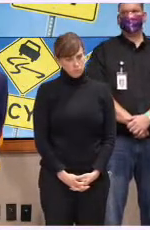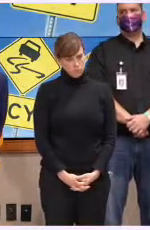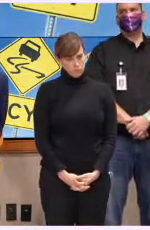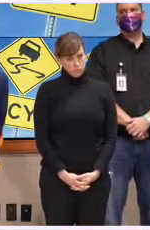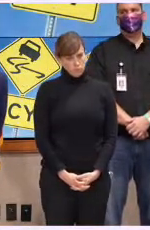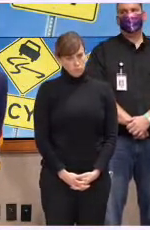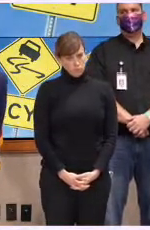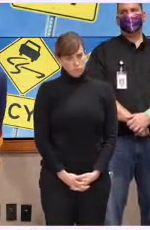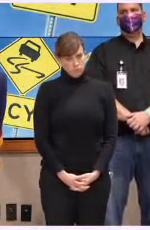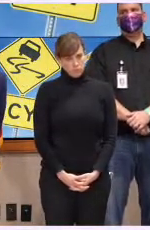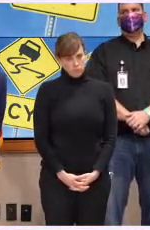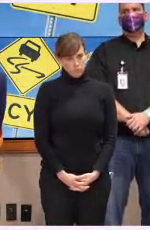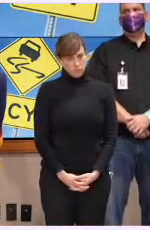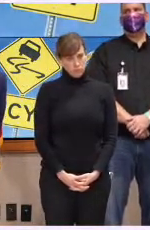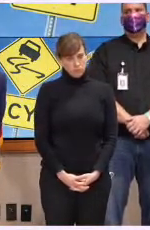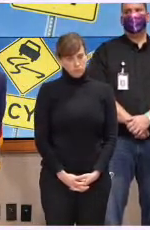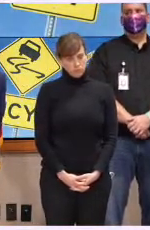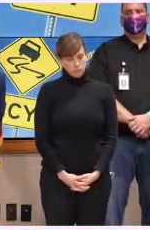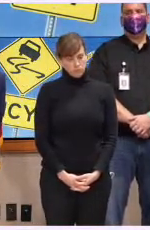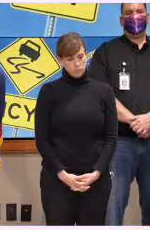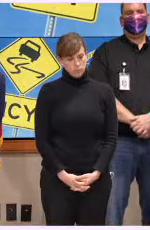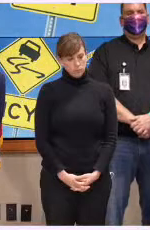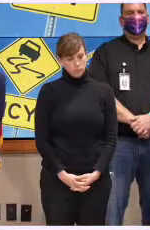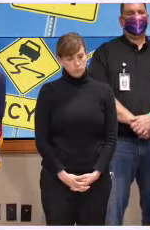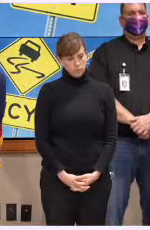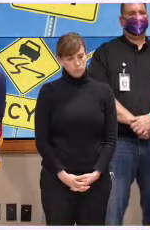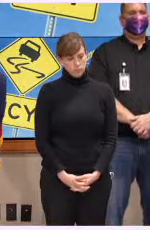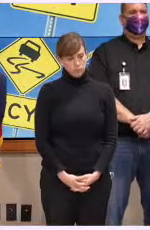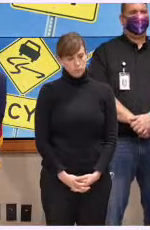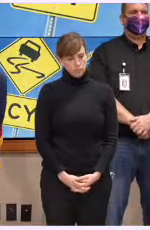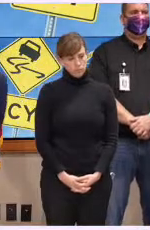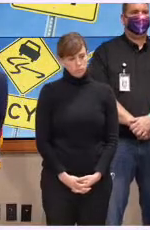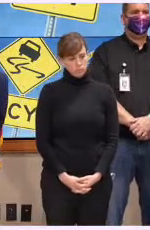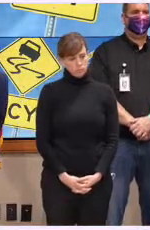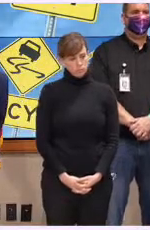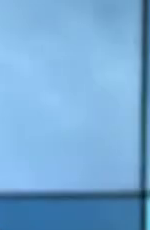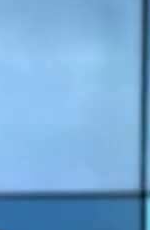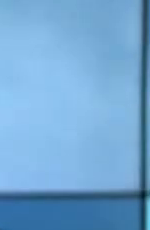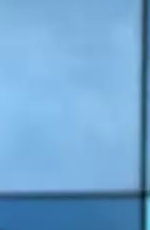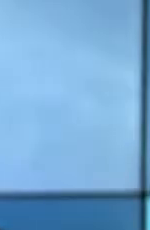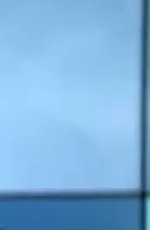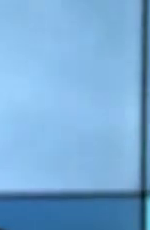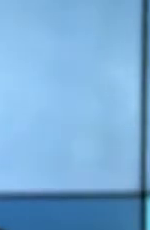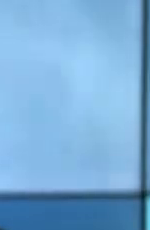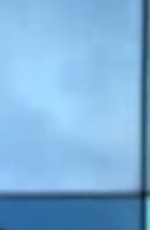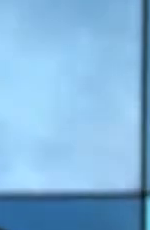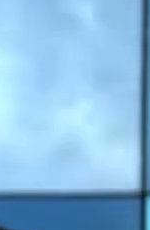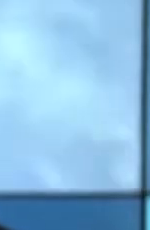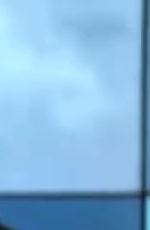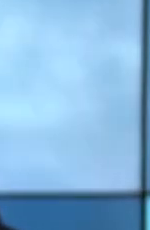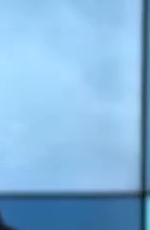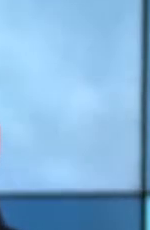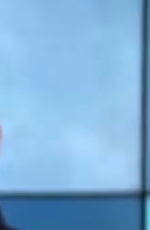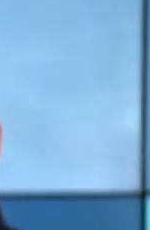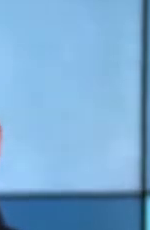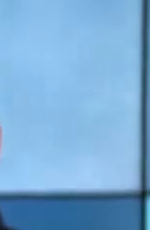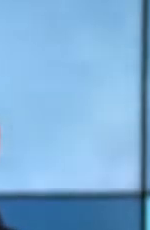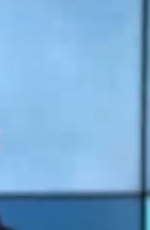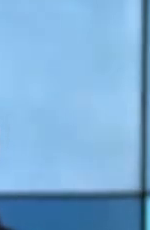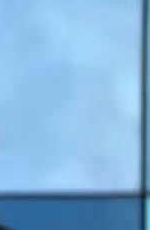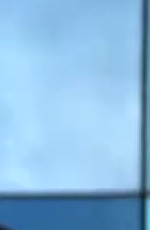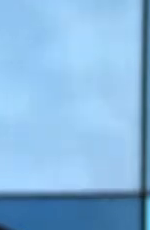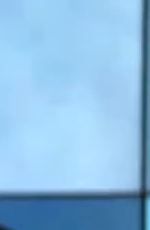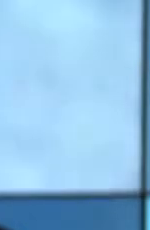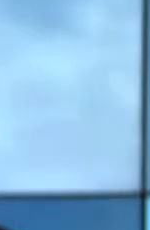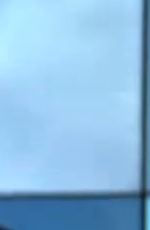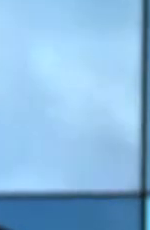incendios y de la intoxicación por monóxido de carbono. Seguro, mire, el peligro más presente en tiempos cuando baja la temperatura,